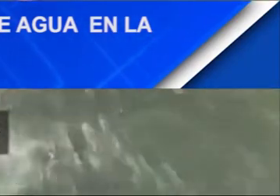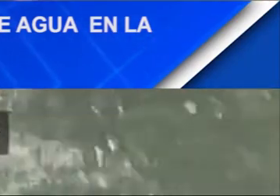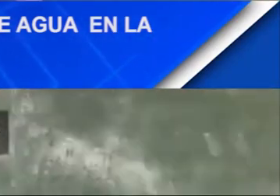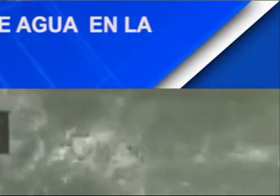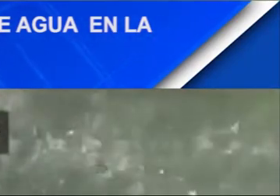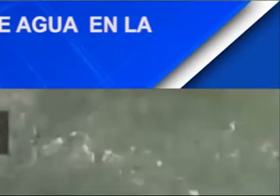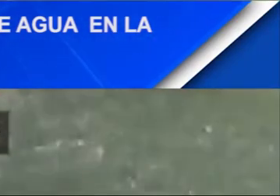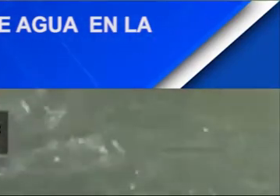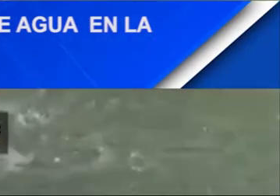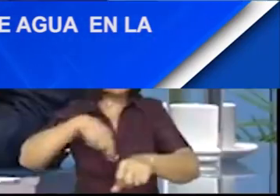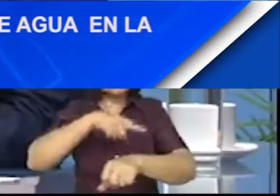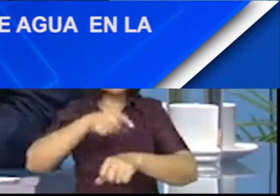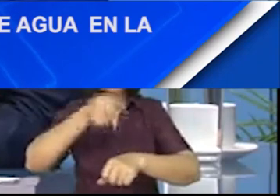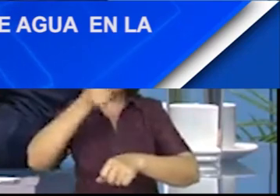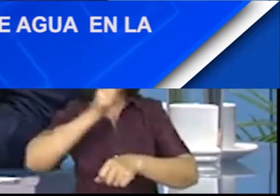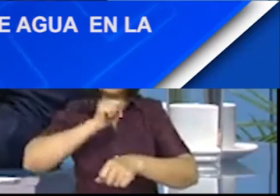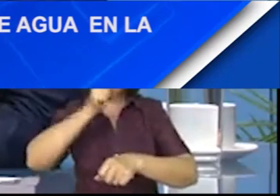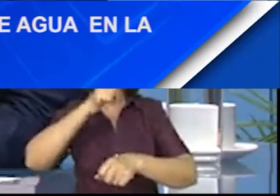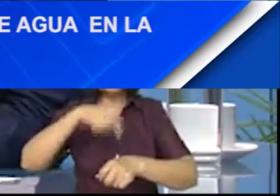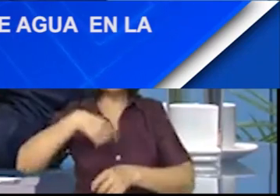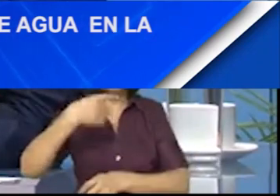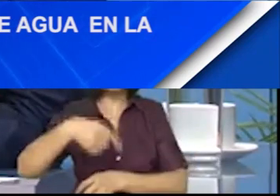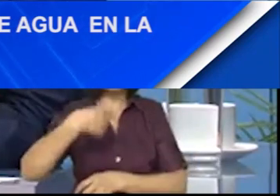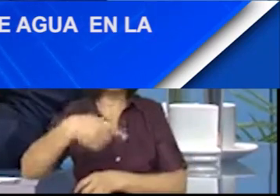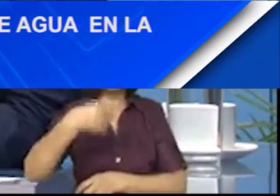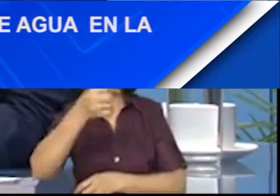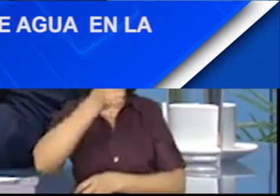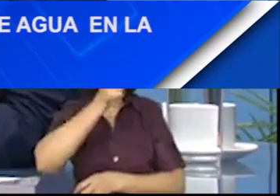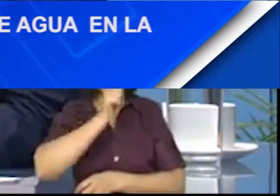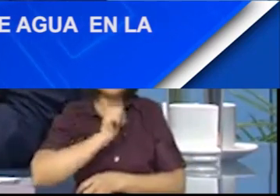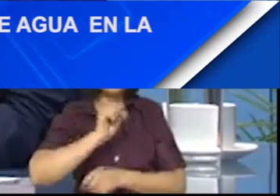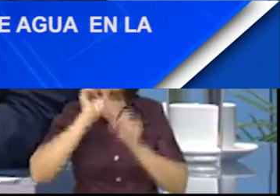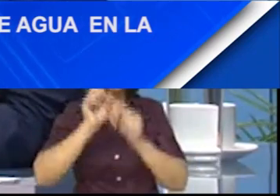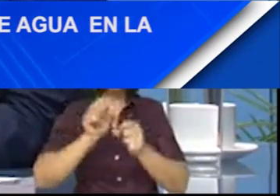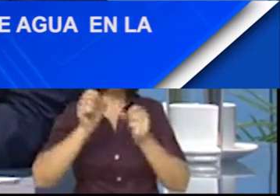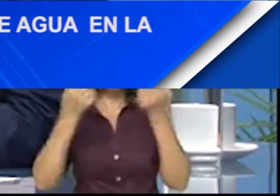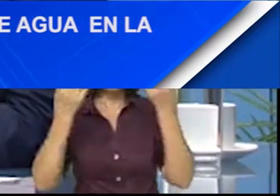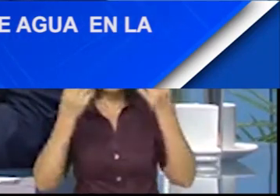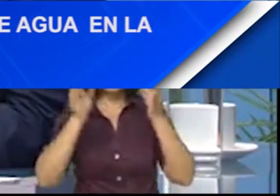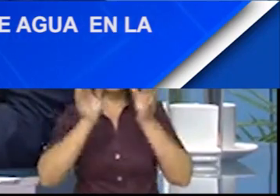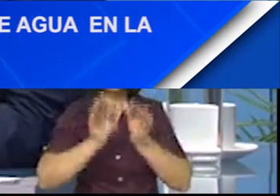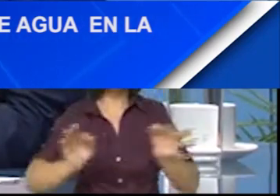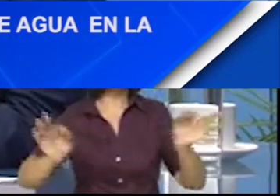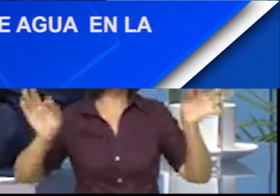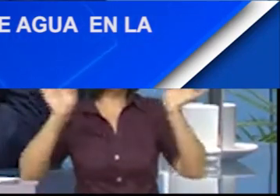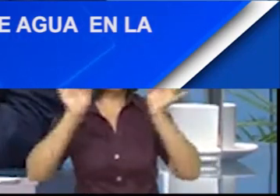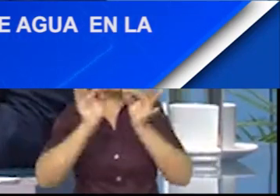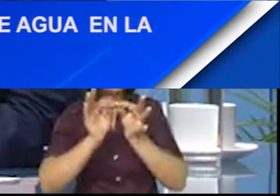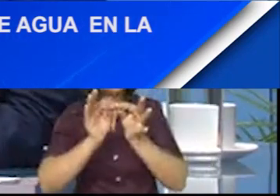agua en su casa y que la tengan todos los días, ¿verdad? Ese es uno de los objetivos que nos mueve.